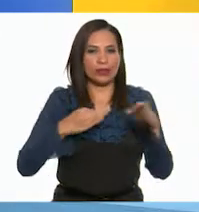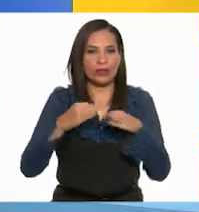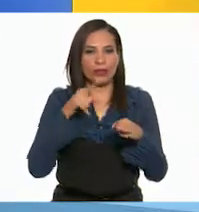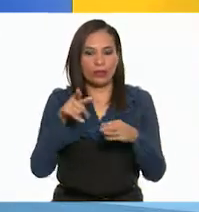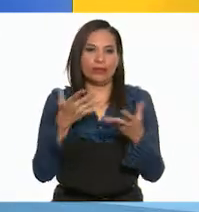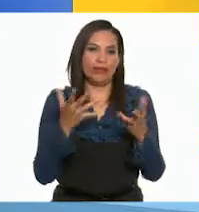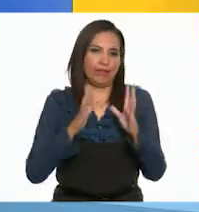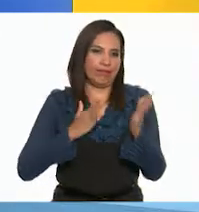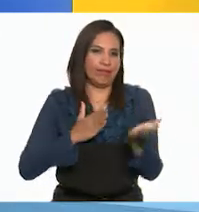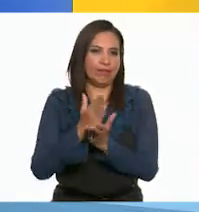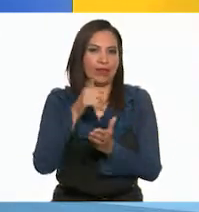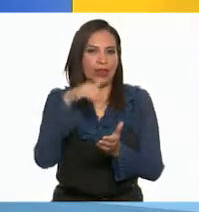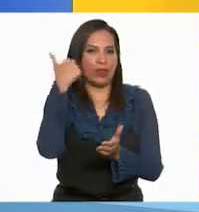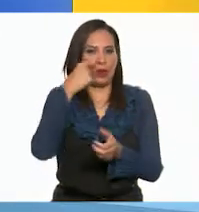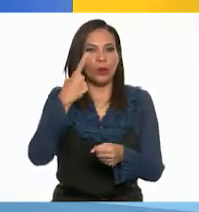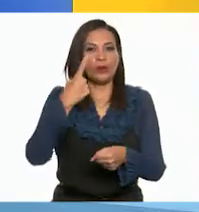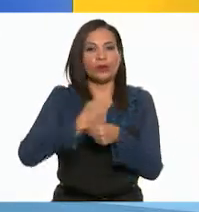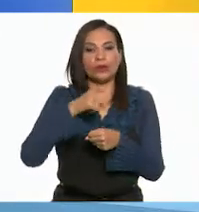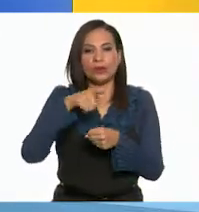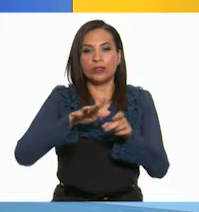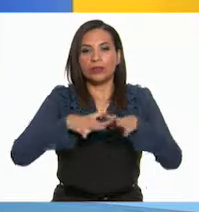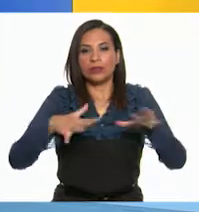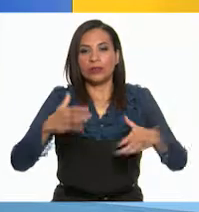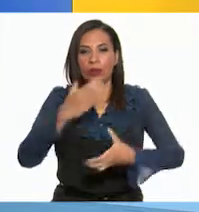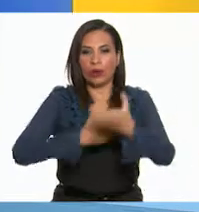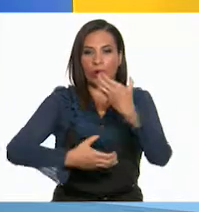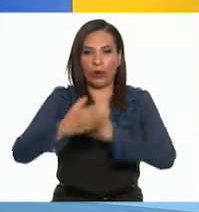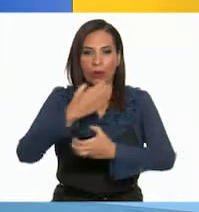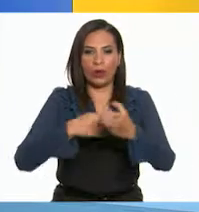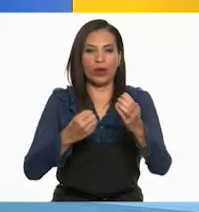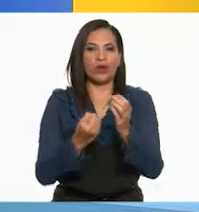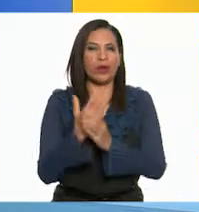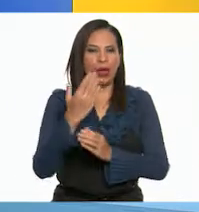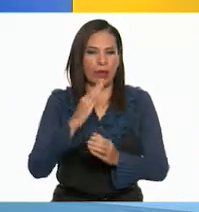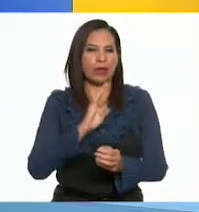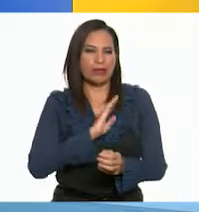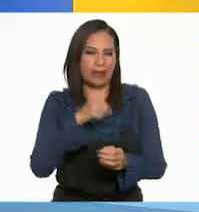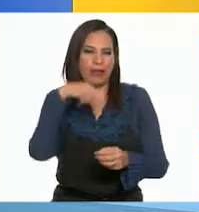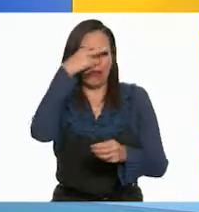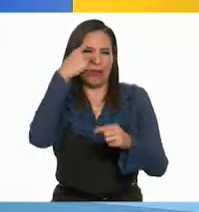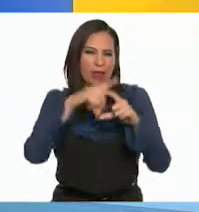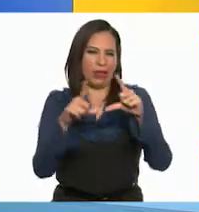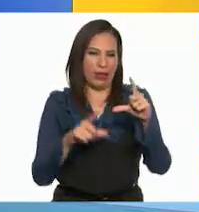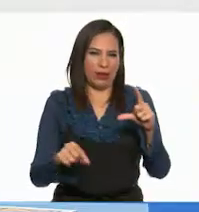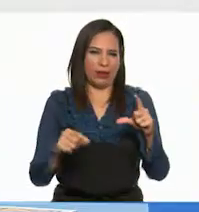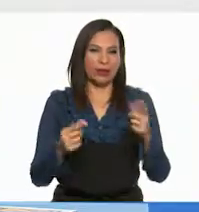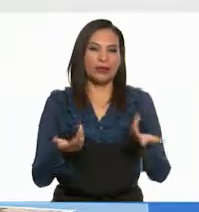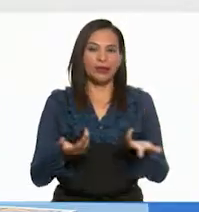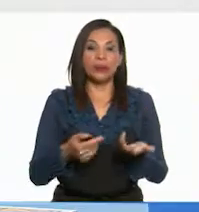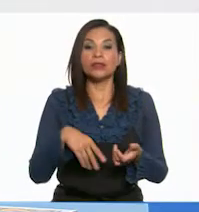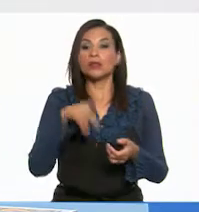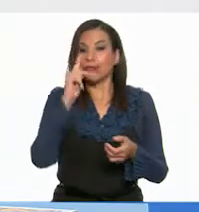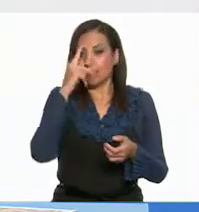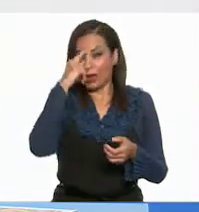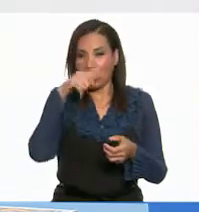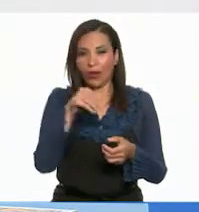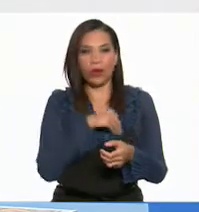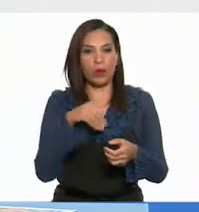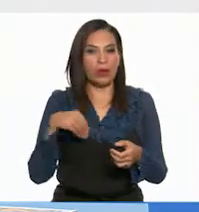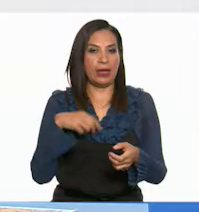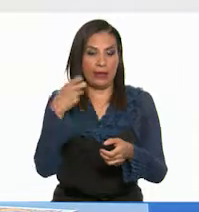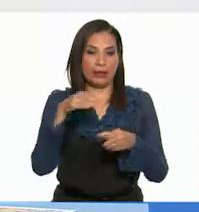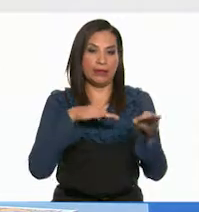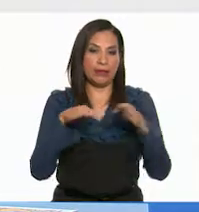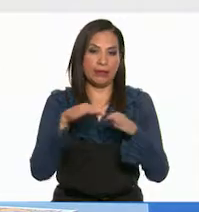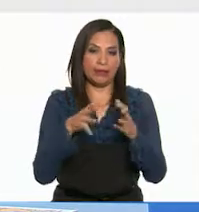tomar Acapulco, uno de los principales puertos comerciales de la Nueva España. Bueno, pero para cumplir con esa gran